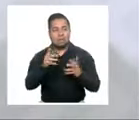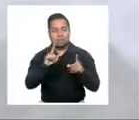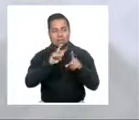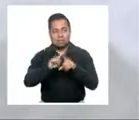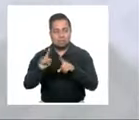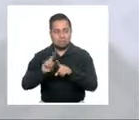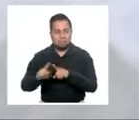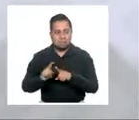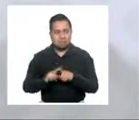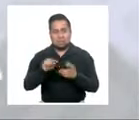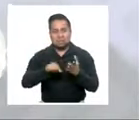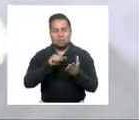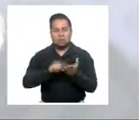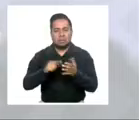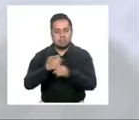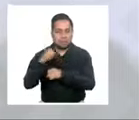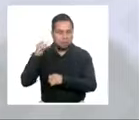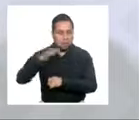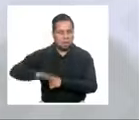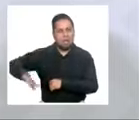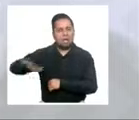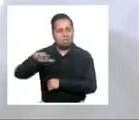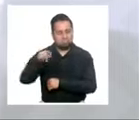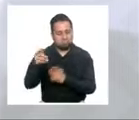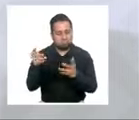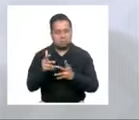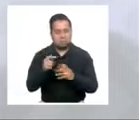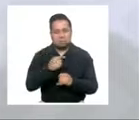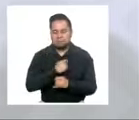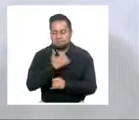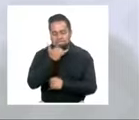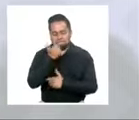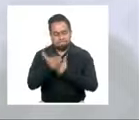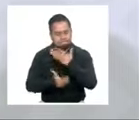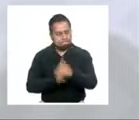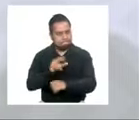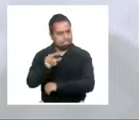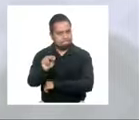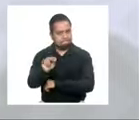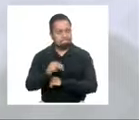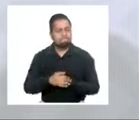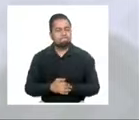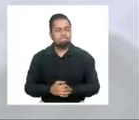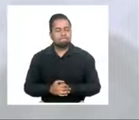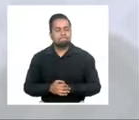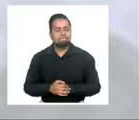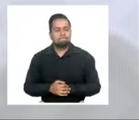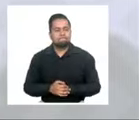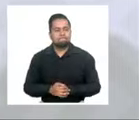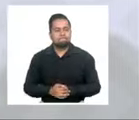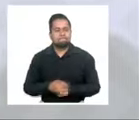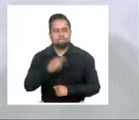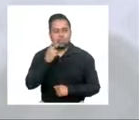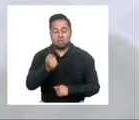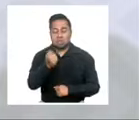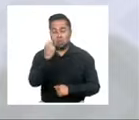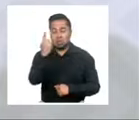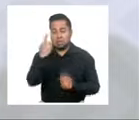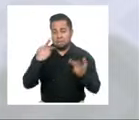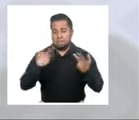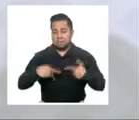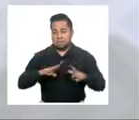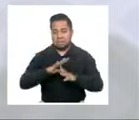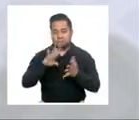varias partes de nuestro estado. Eso no lo vamos a permitir, por eso ya uno de ellos